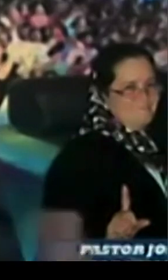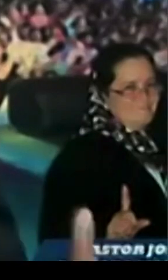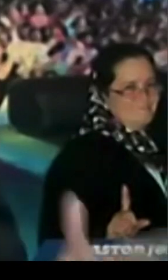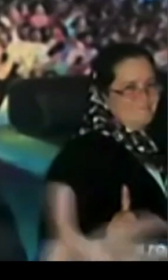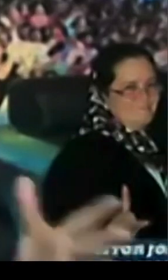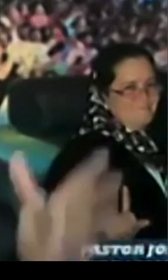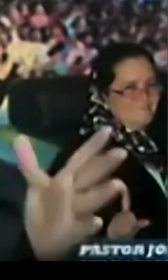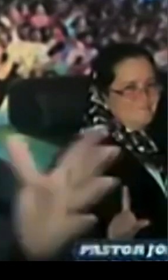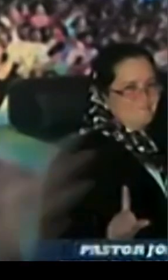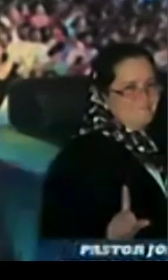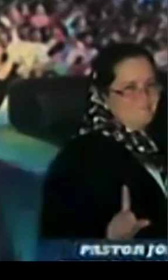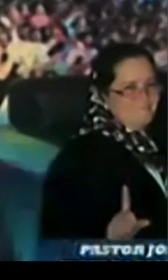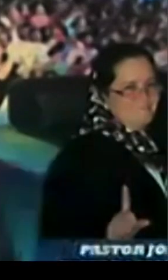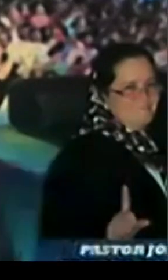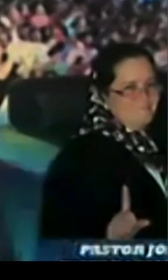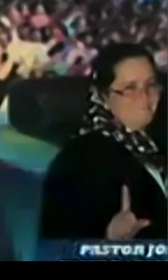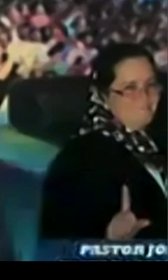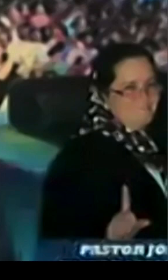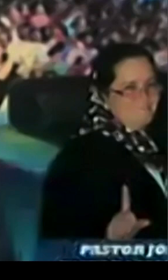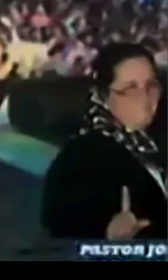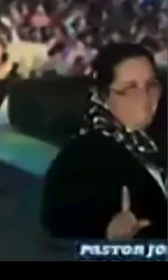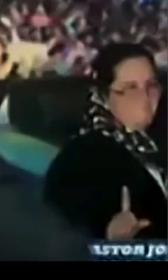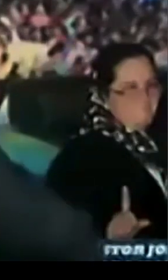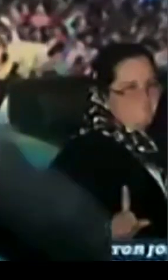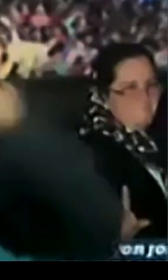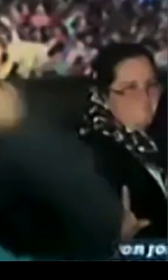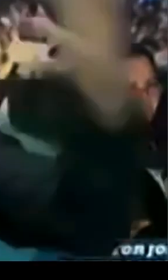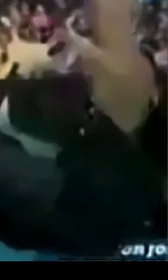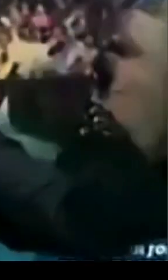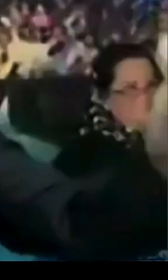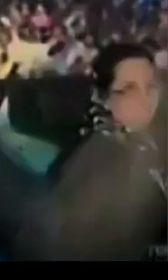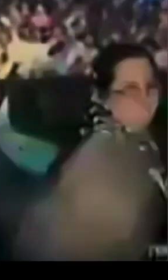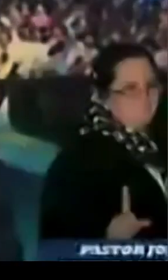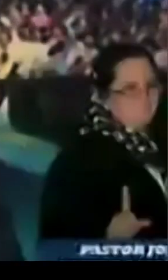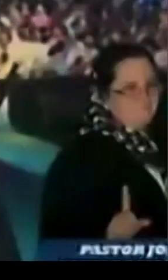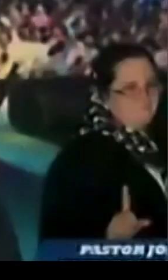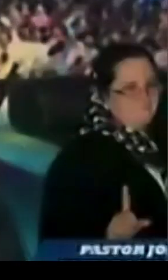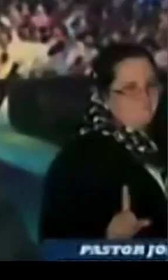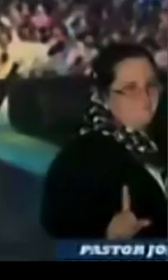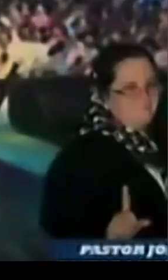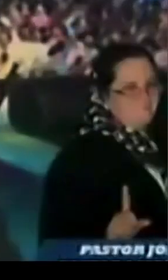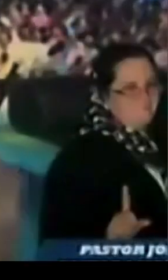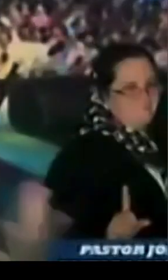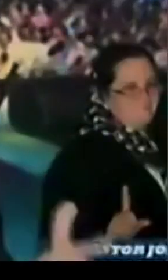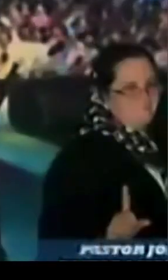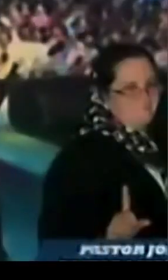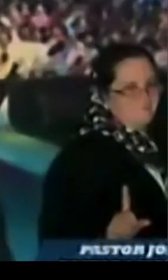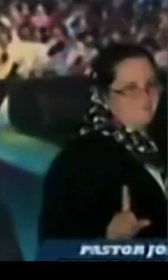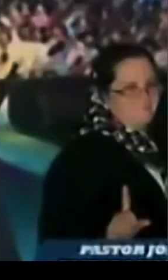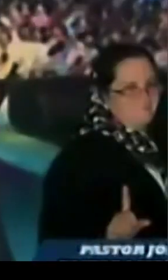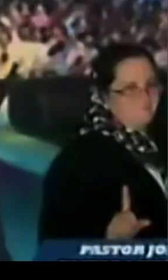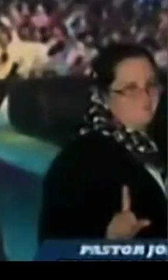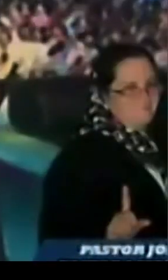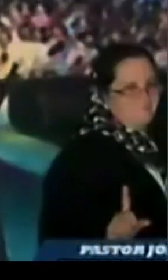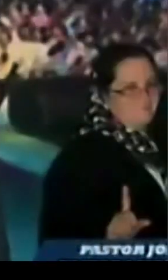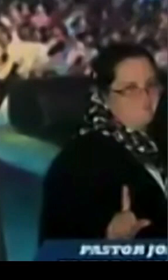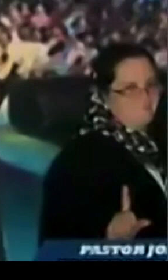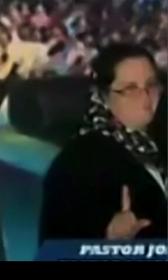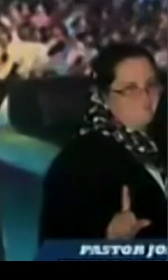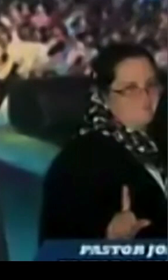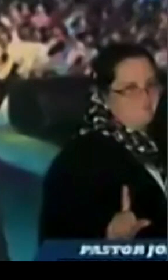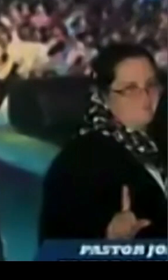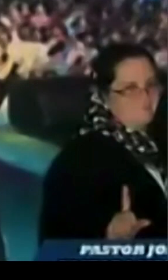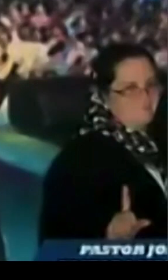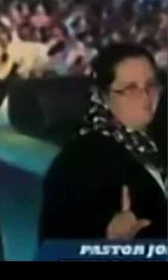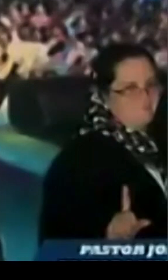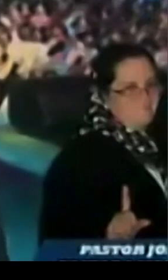viejito hemos conocido personas que los años les han pasado por encima y como que nunca maduran por eso pudieran